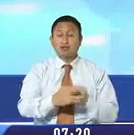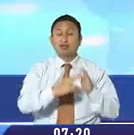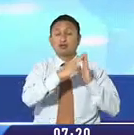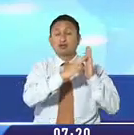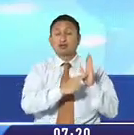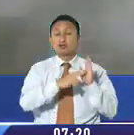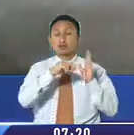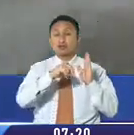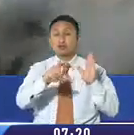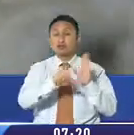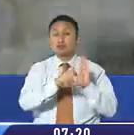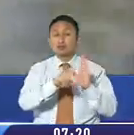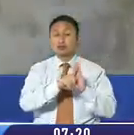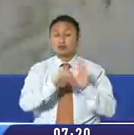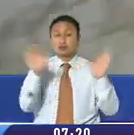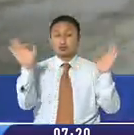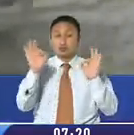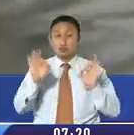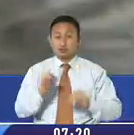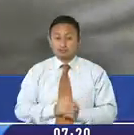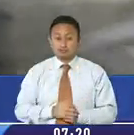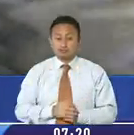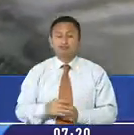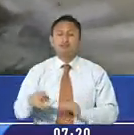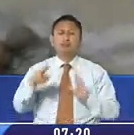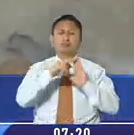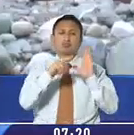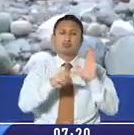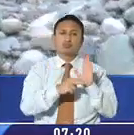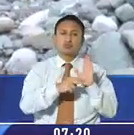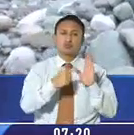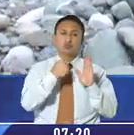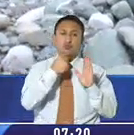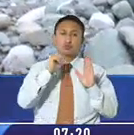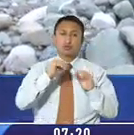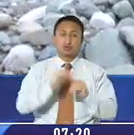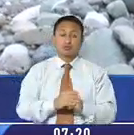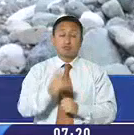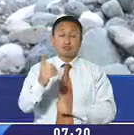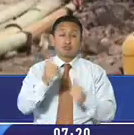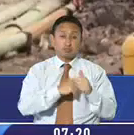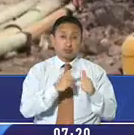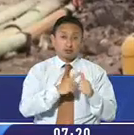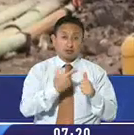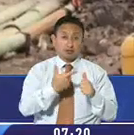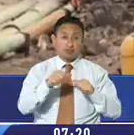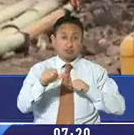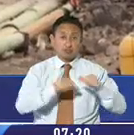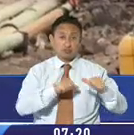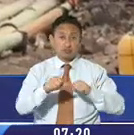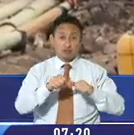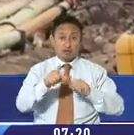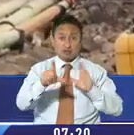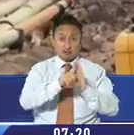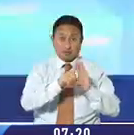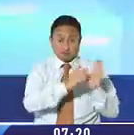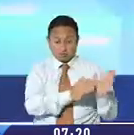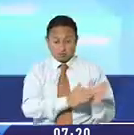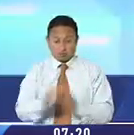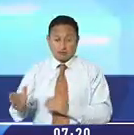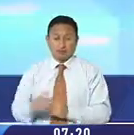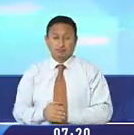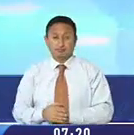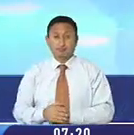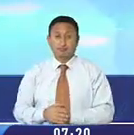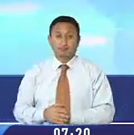ley de hidrocarburos. La normativa contempla el ordenamiento en la administración del régimen legal hidrocarburífero